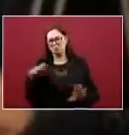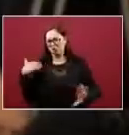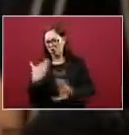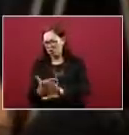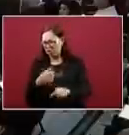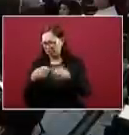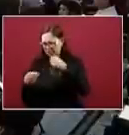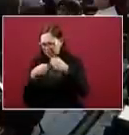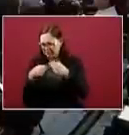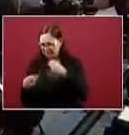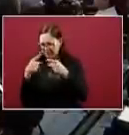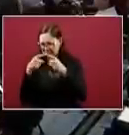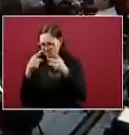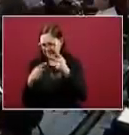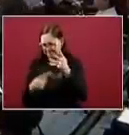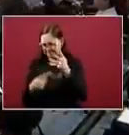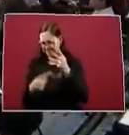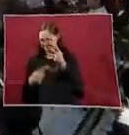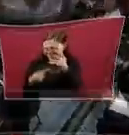bueno, esas serían mis tres preguntas. Gracias.